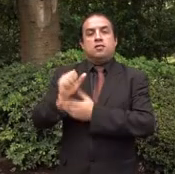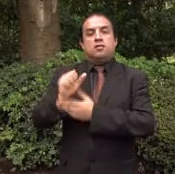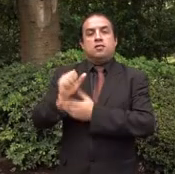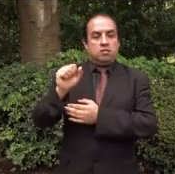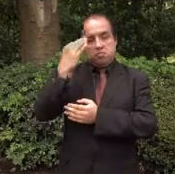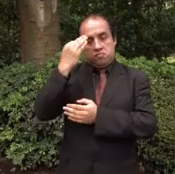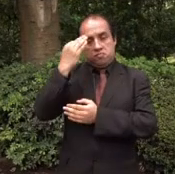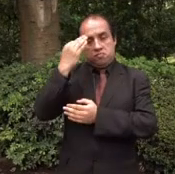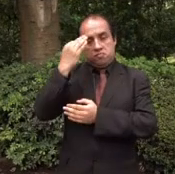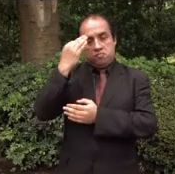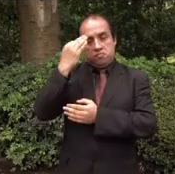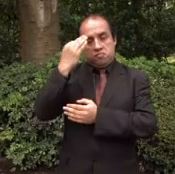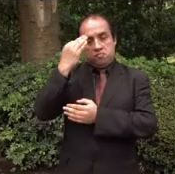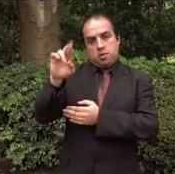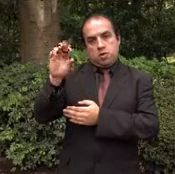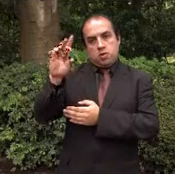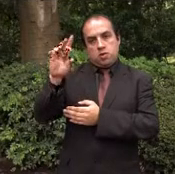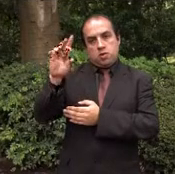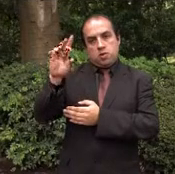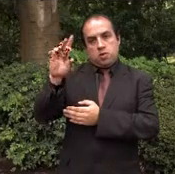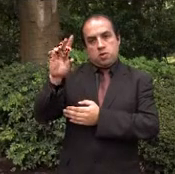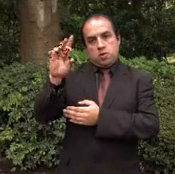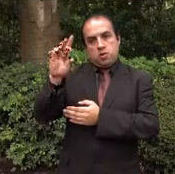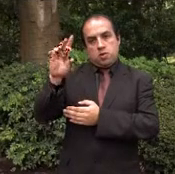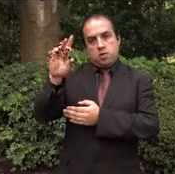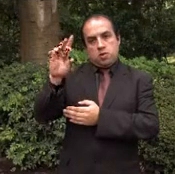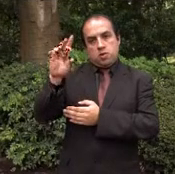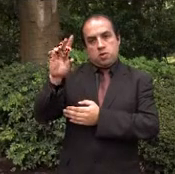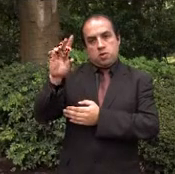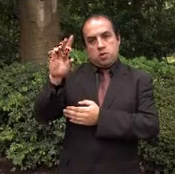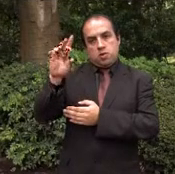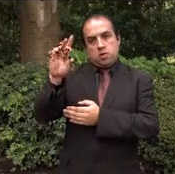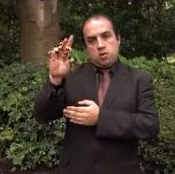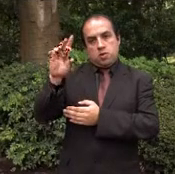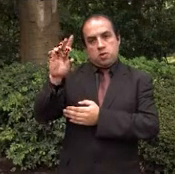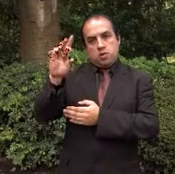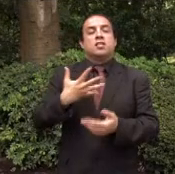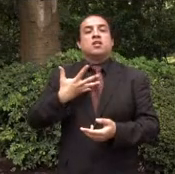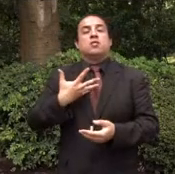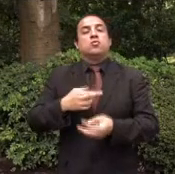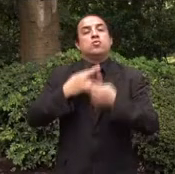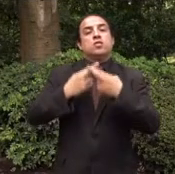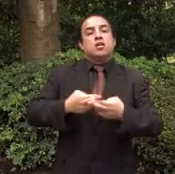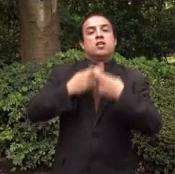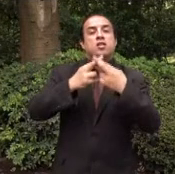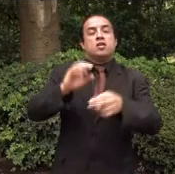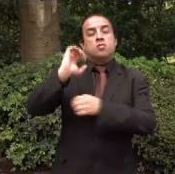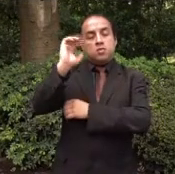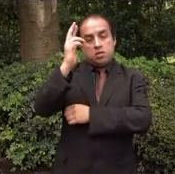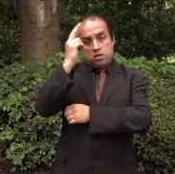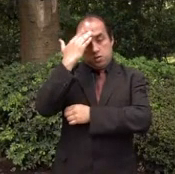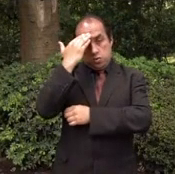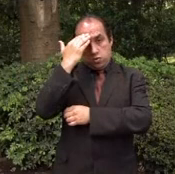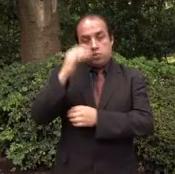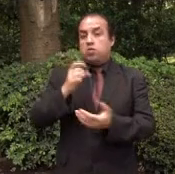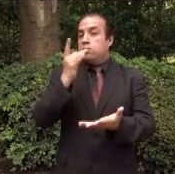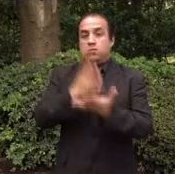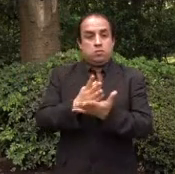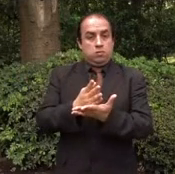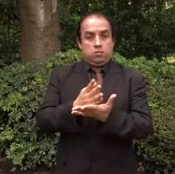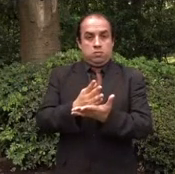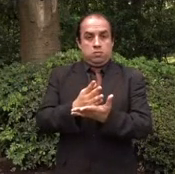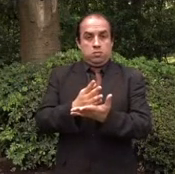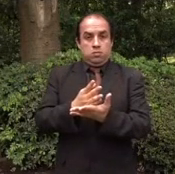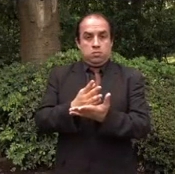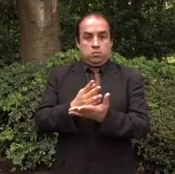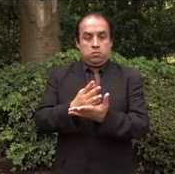días, y hay una riqueza porque es el reconocimiento no solamente